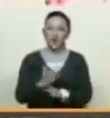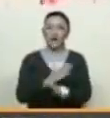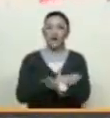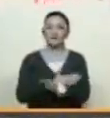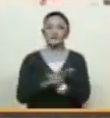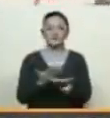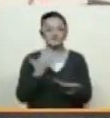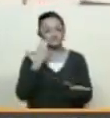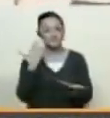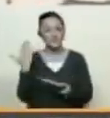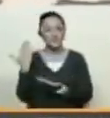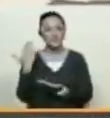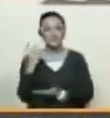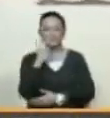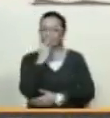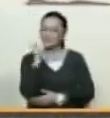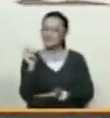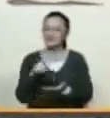la visita